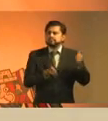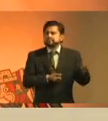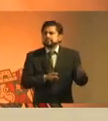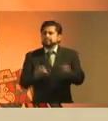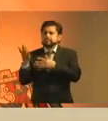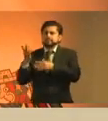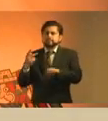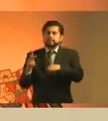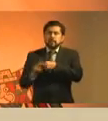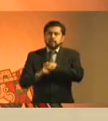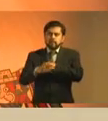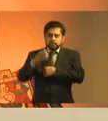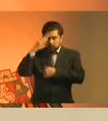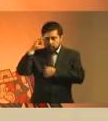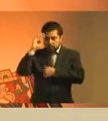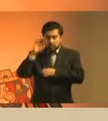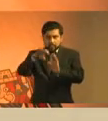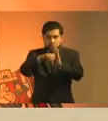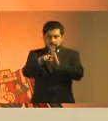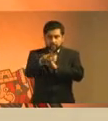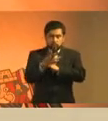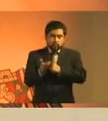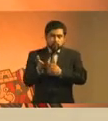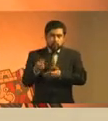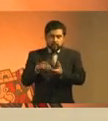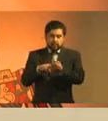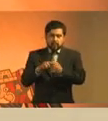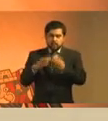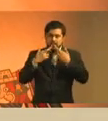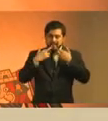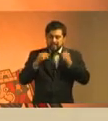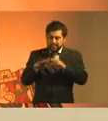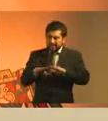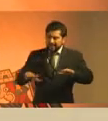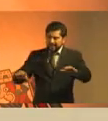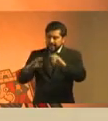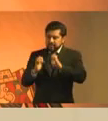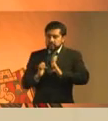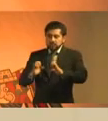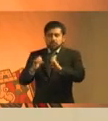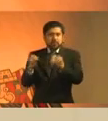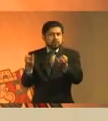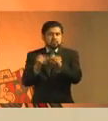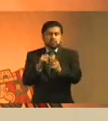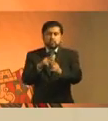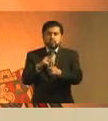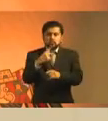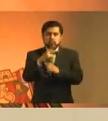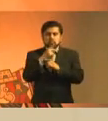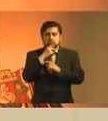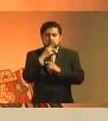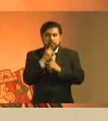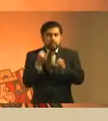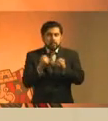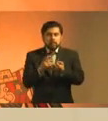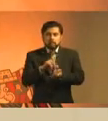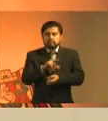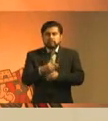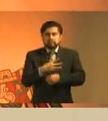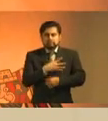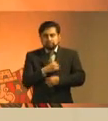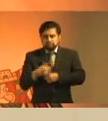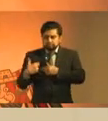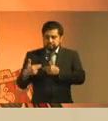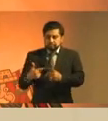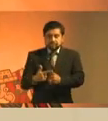unas sillas hijo de un esclavo en una hacienda eras igual que el esclavo que era tu padre parte de la fuerza de trabajo de racing y